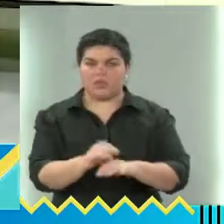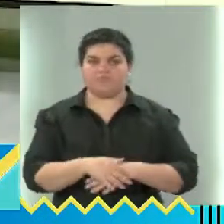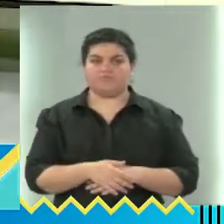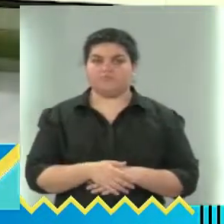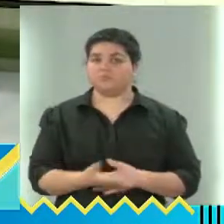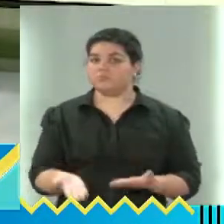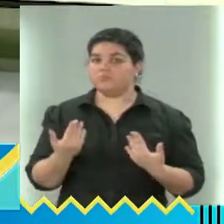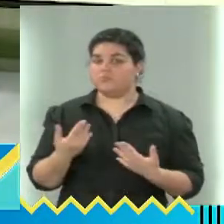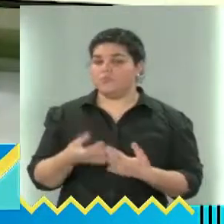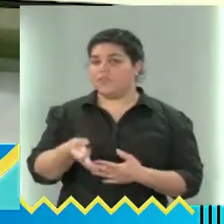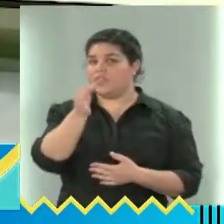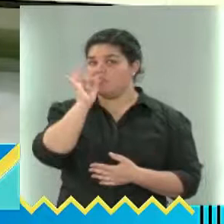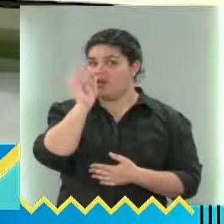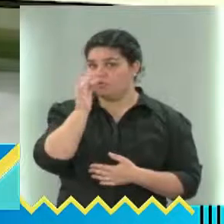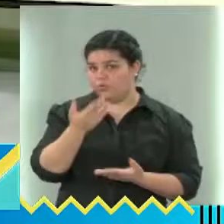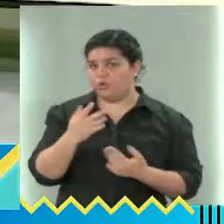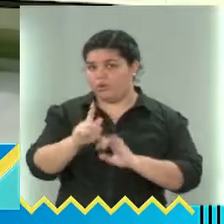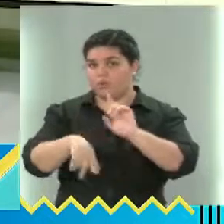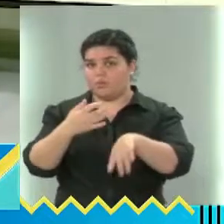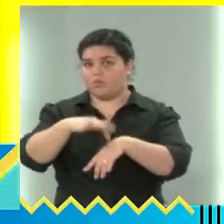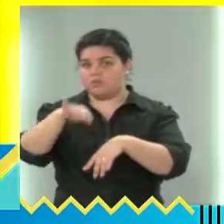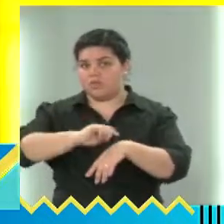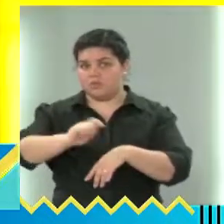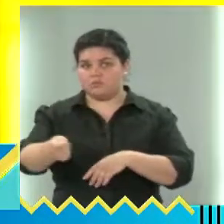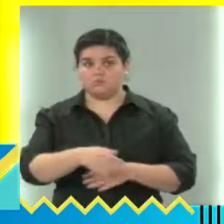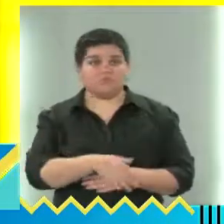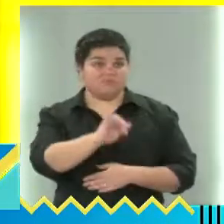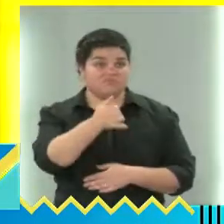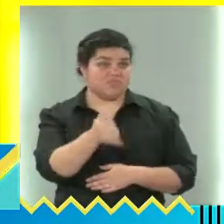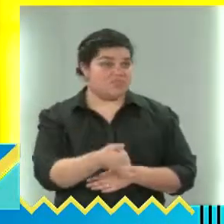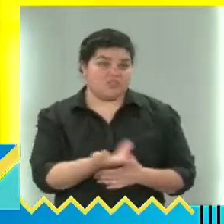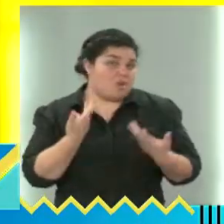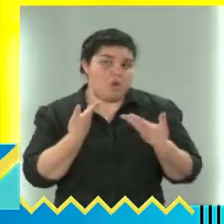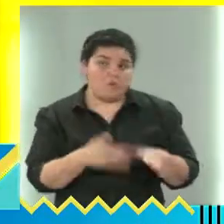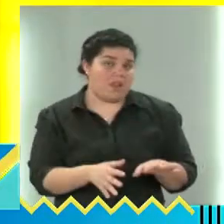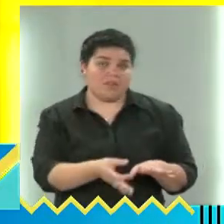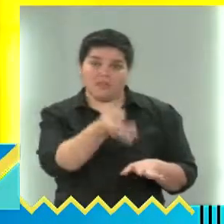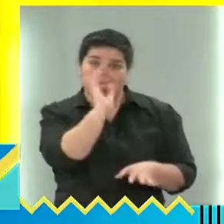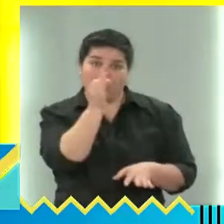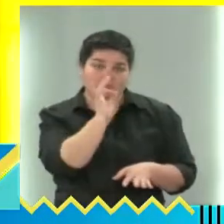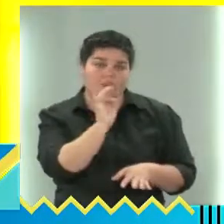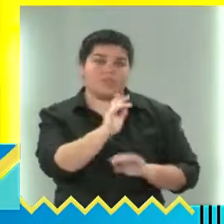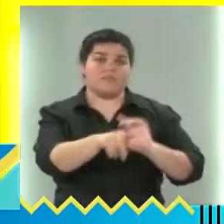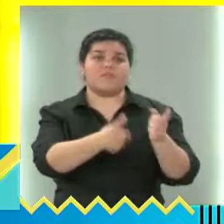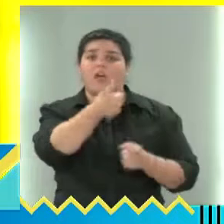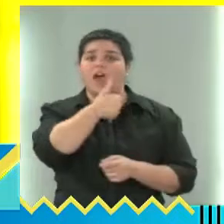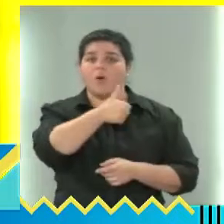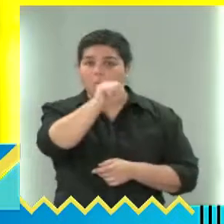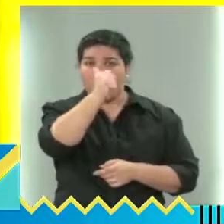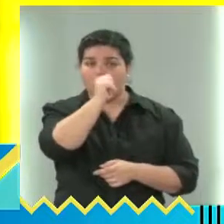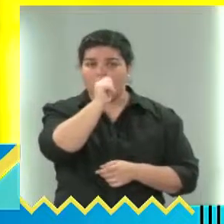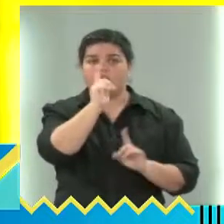desayuno liviano, digamos, y después a sacar sangre. Sí, que desayunen normal, que tomen mucho líquido,